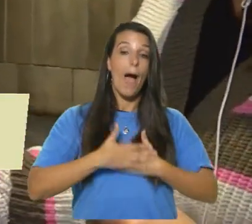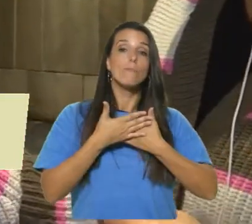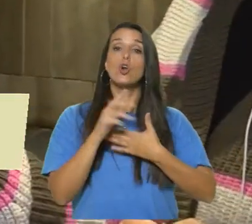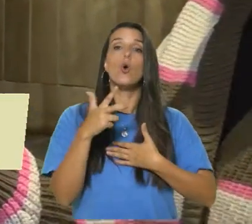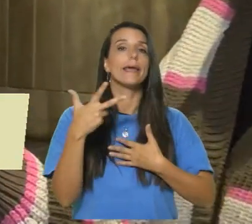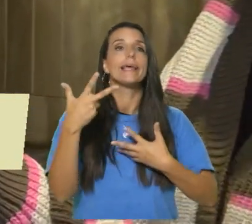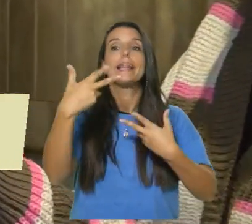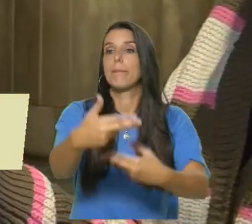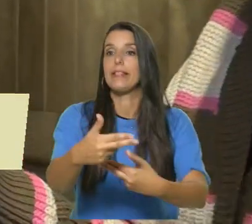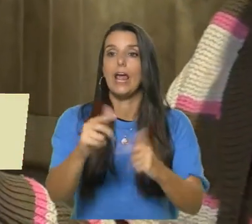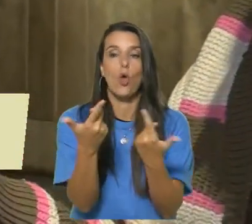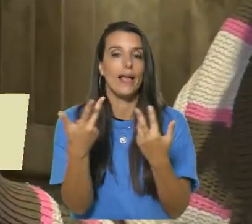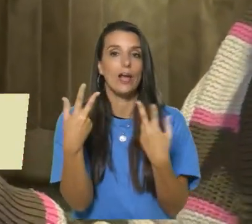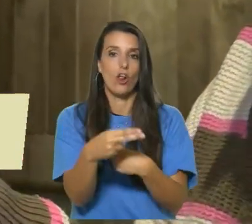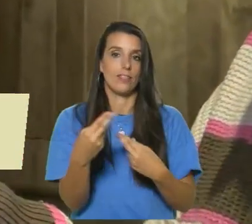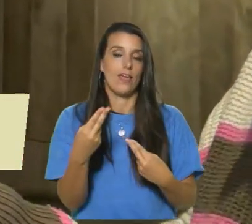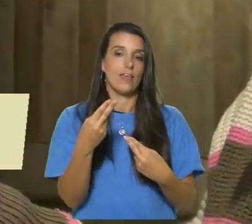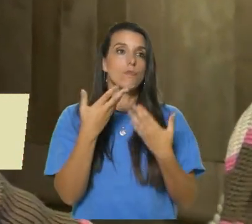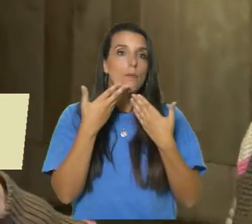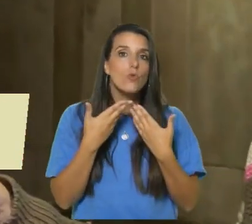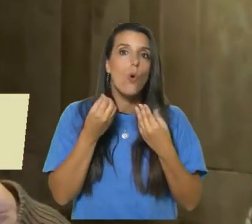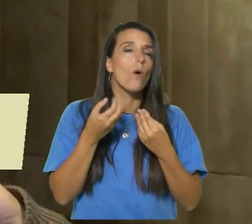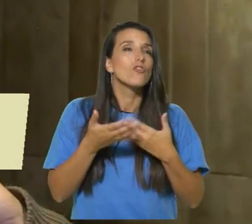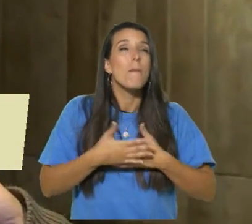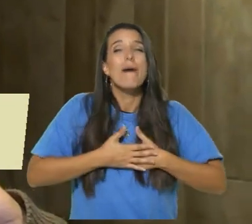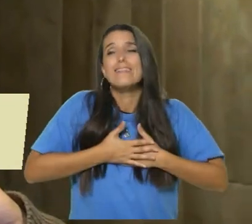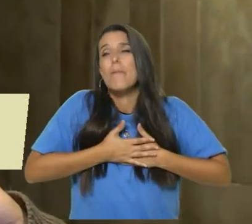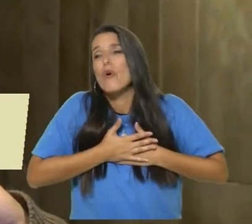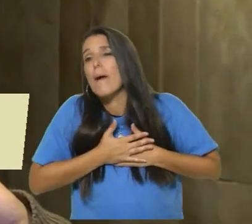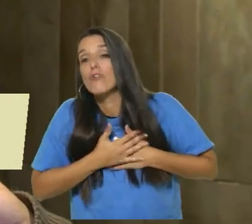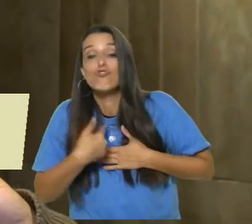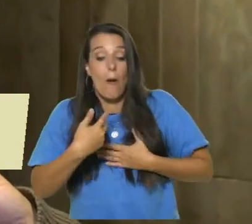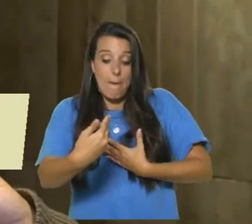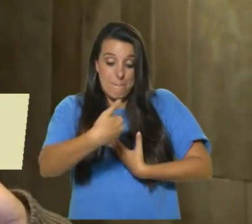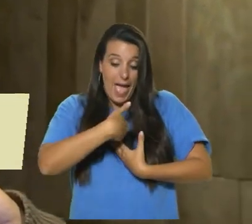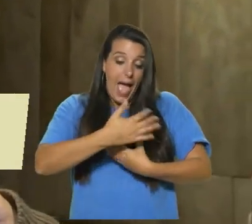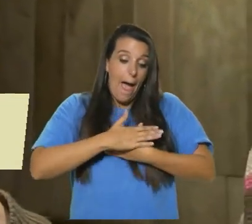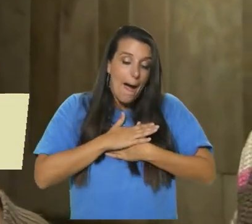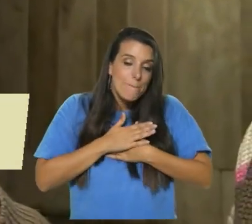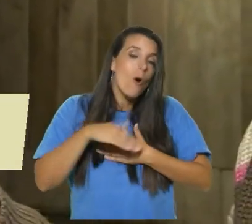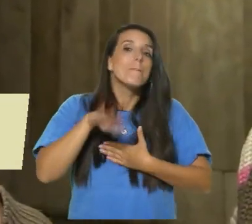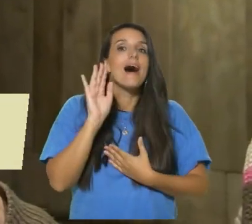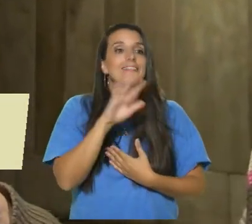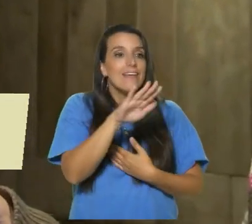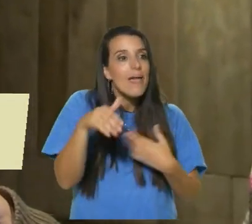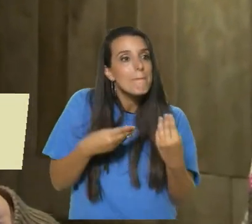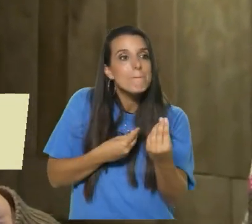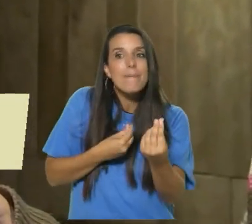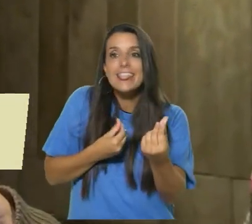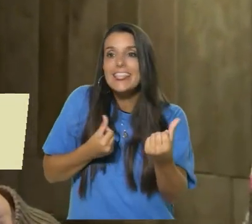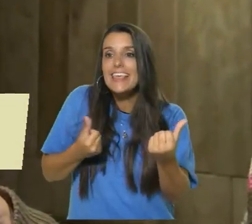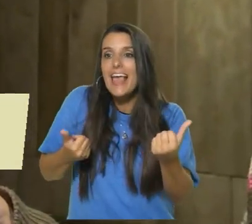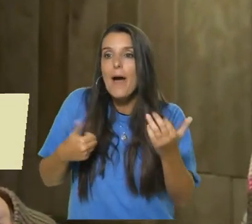tampoco que es otra de las cosas que me preguntan mucho Cuanto más amor propio tengo más empatía y más registro del otro